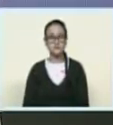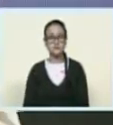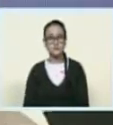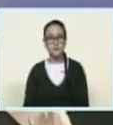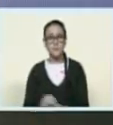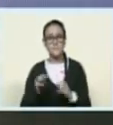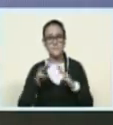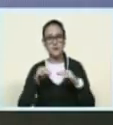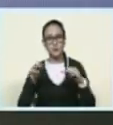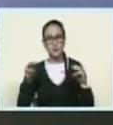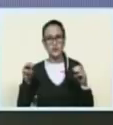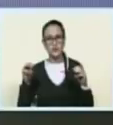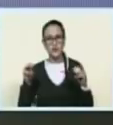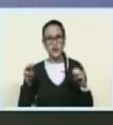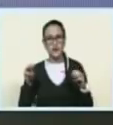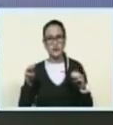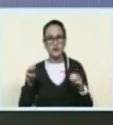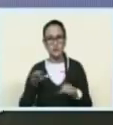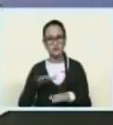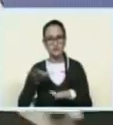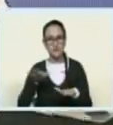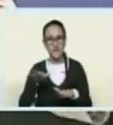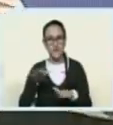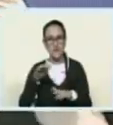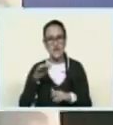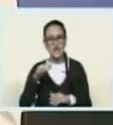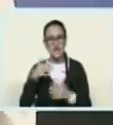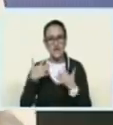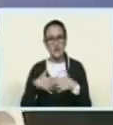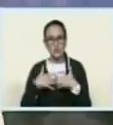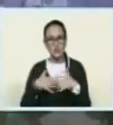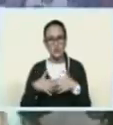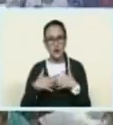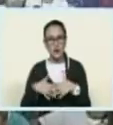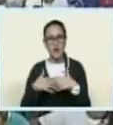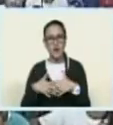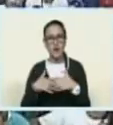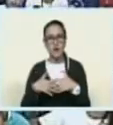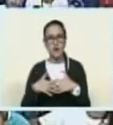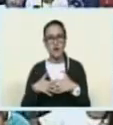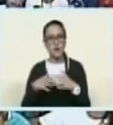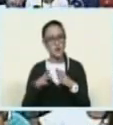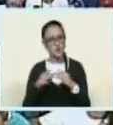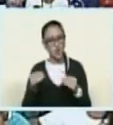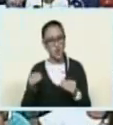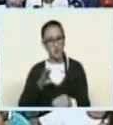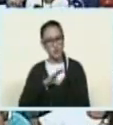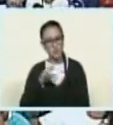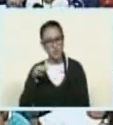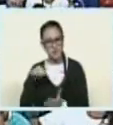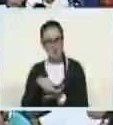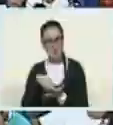metropolitano de la zona industrial del este de Caracas, lo tiene todo.